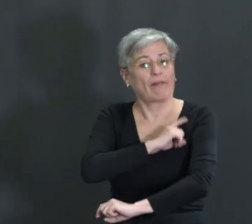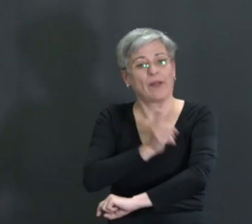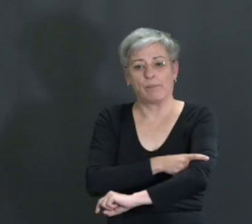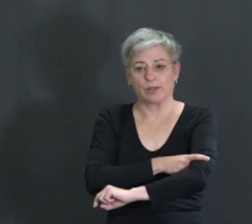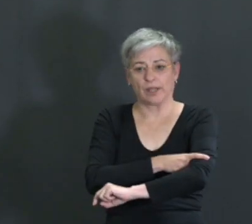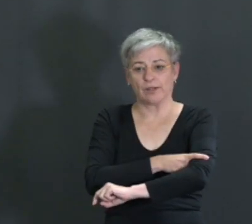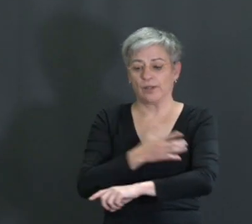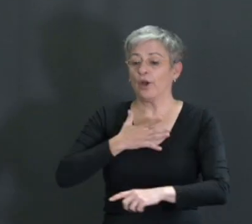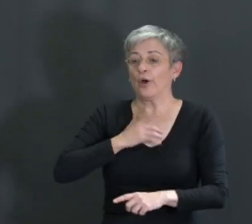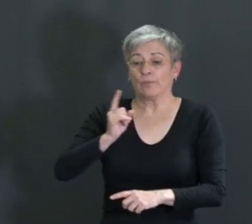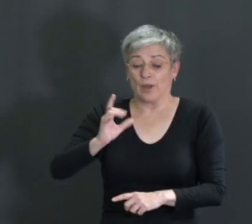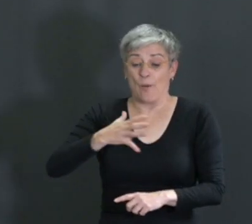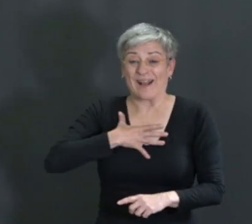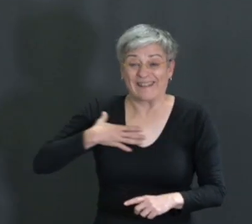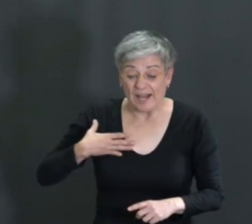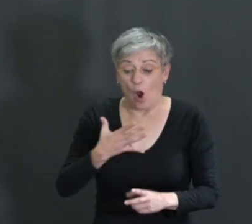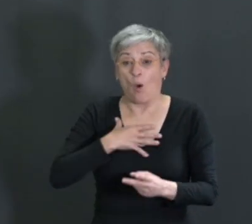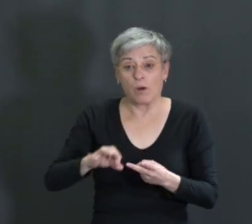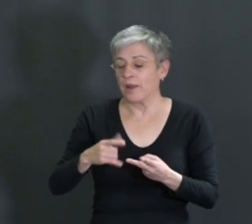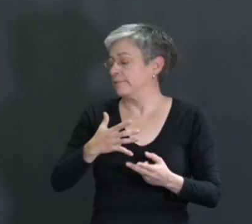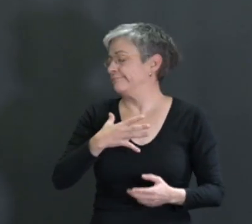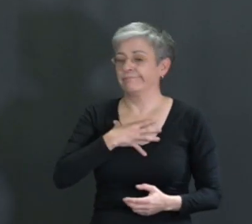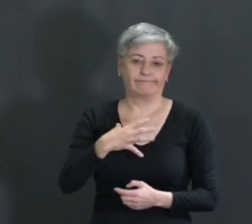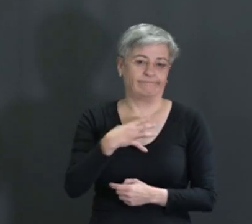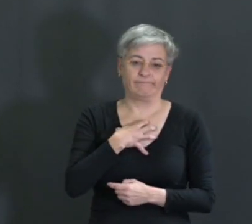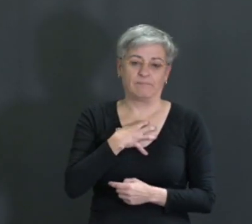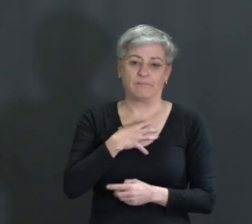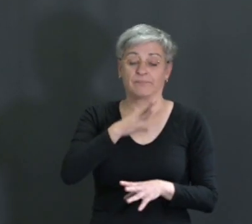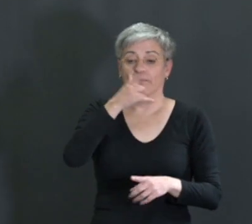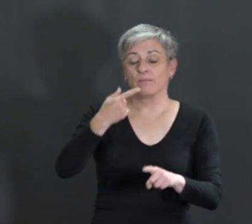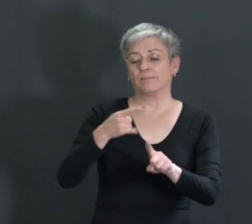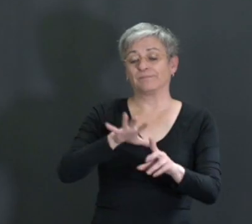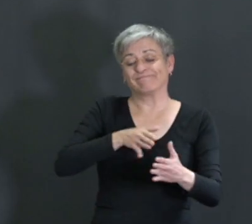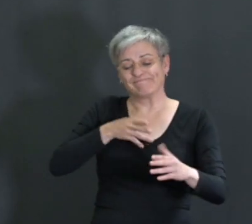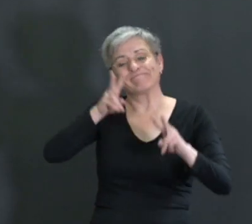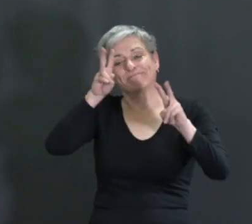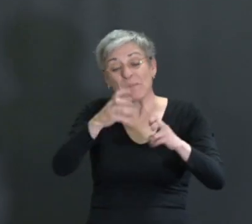donde quiere ni cuando quiere. ¿Qué es lo que falla? Pues todos los elementos